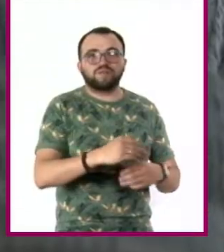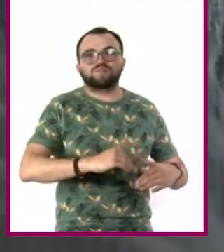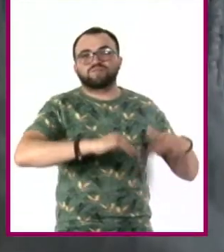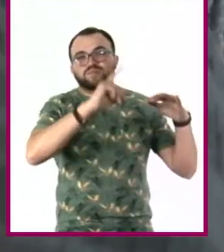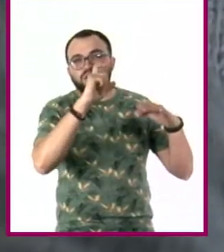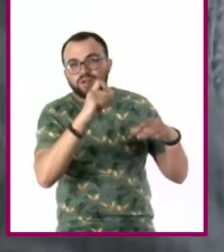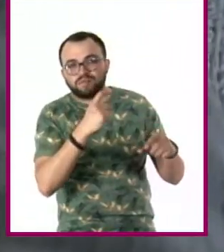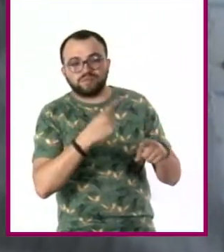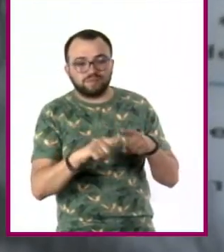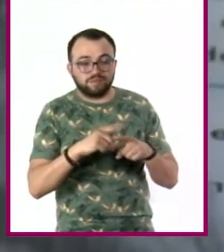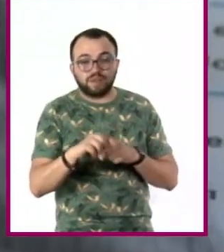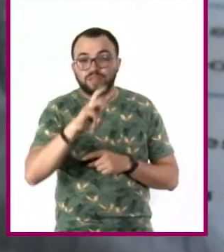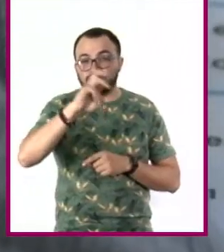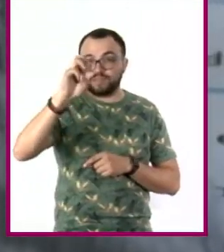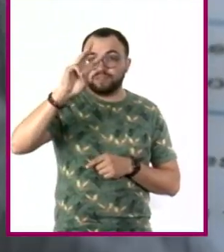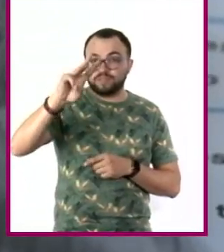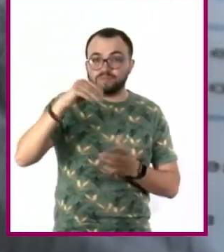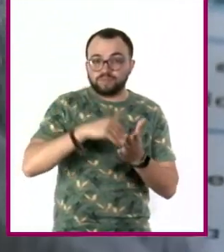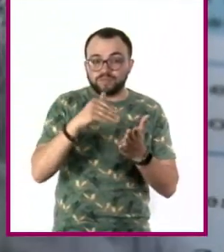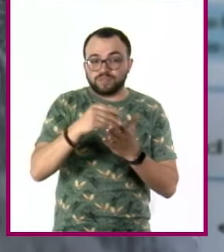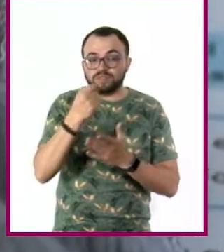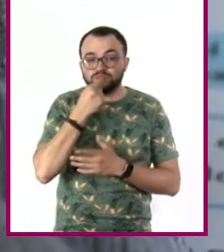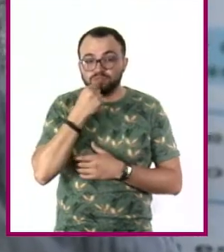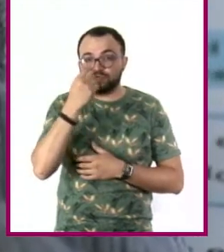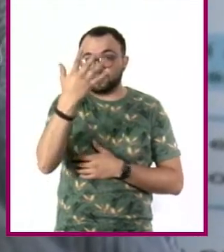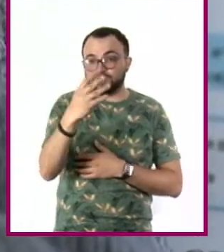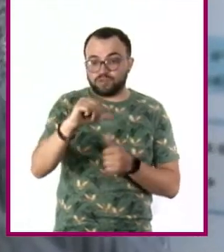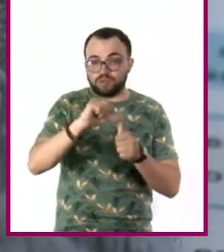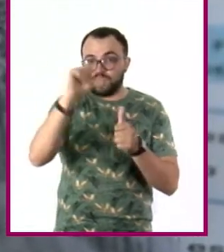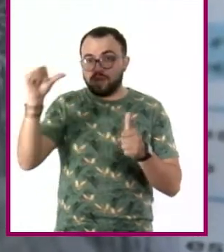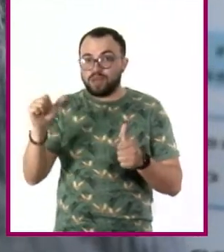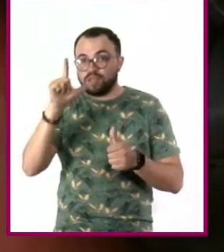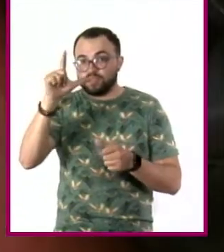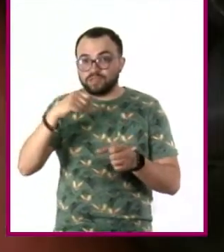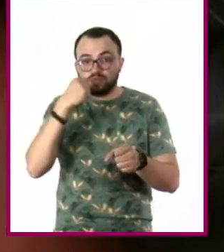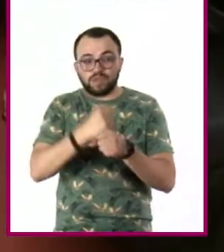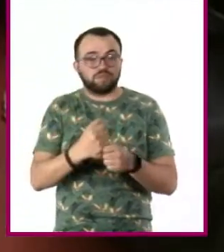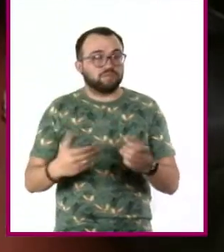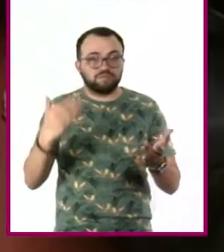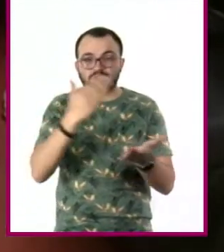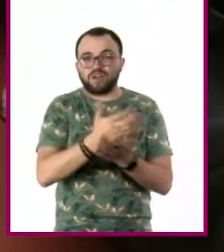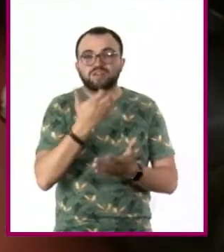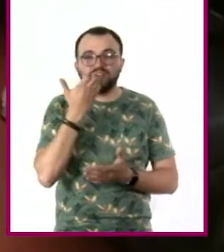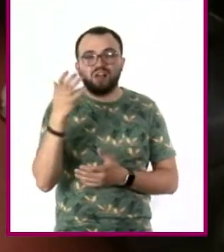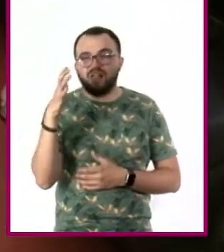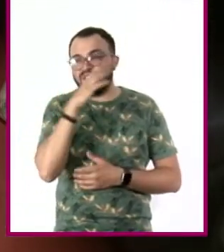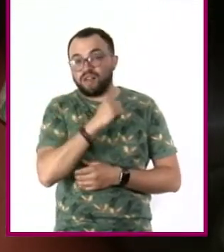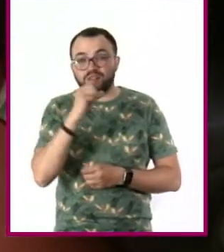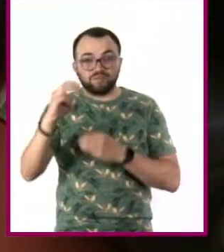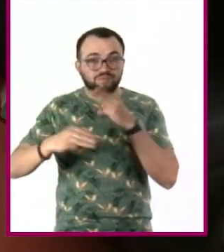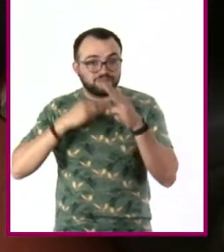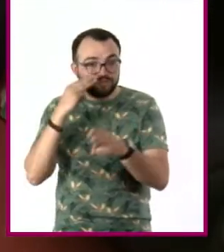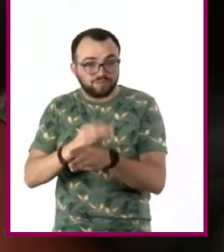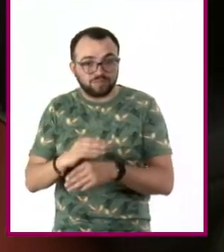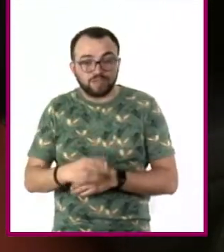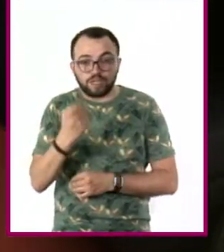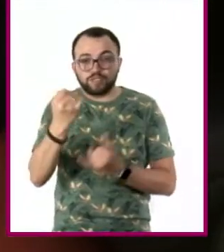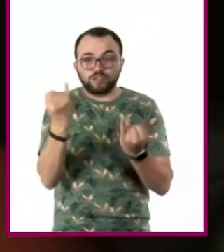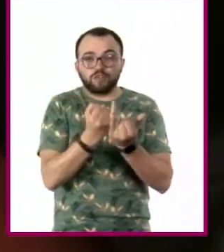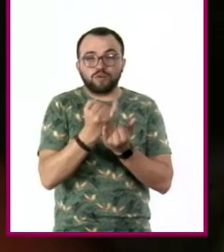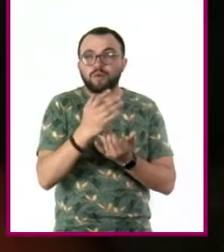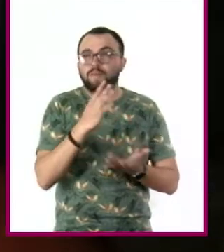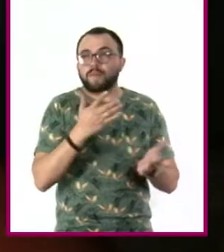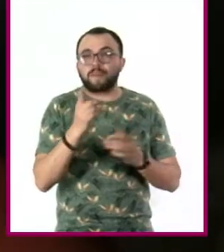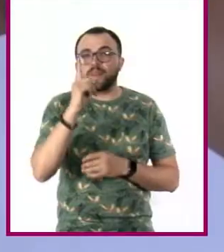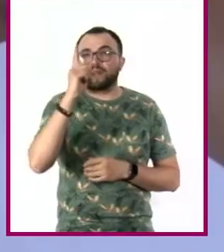303 millones de niños y jóvenes de entre 5 a 17 años no asisten a la escuela en todo el mundo, lo que equivale a un